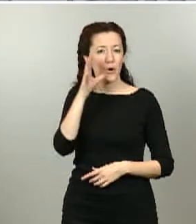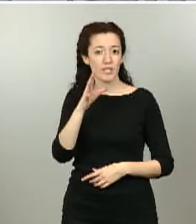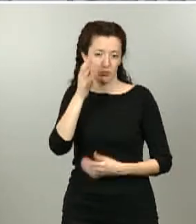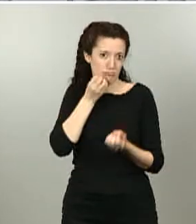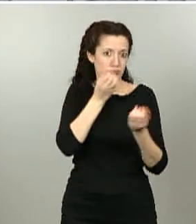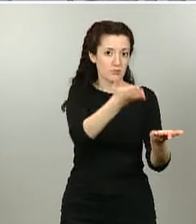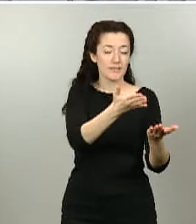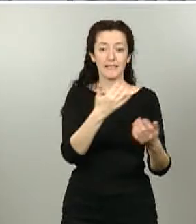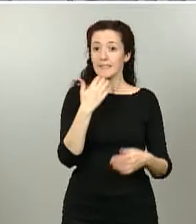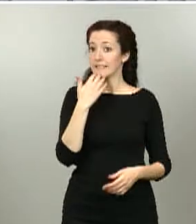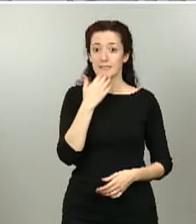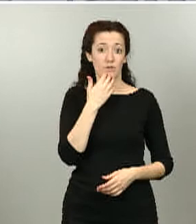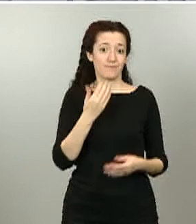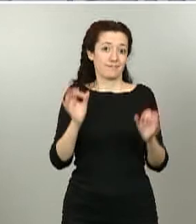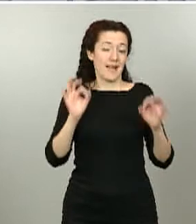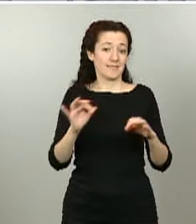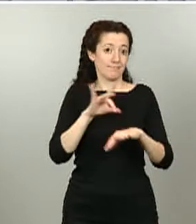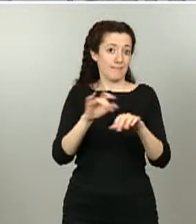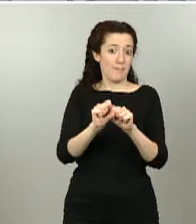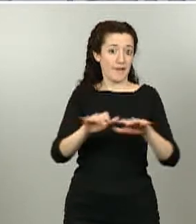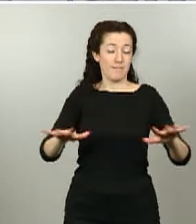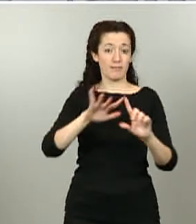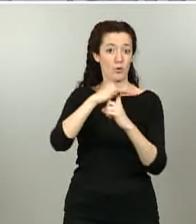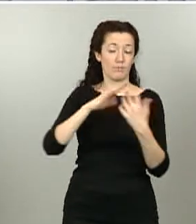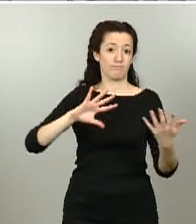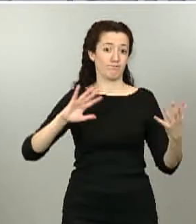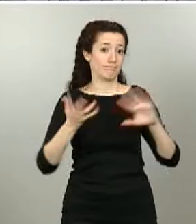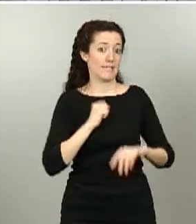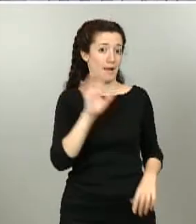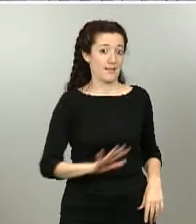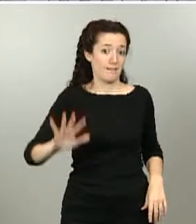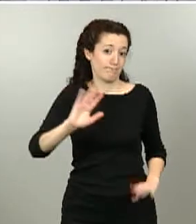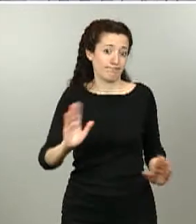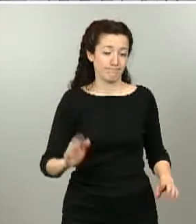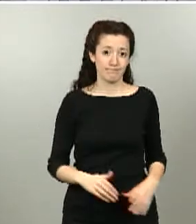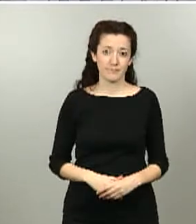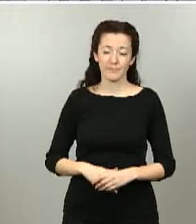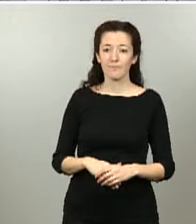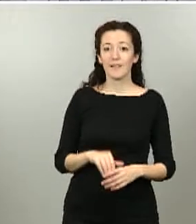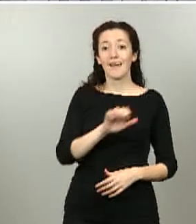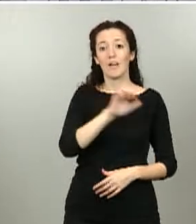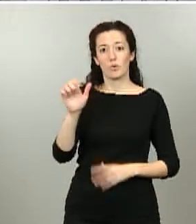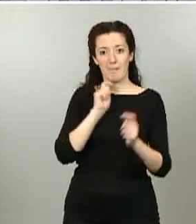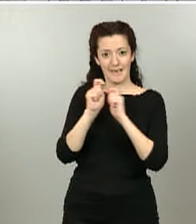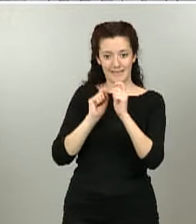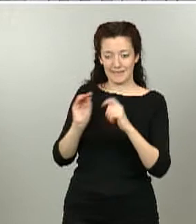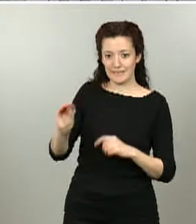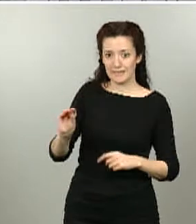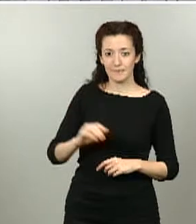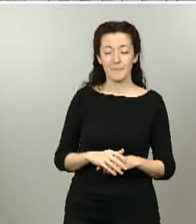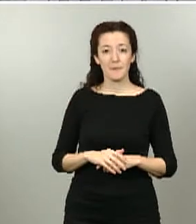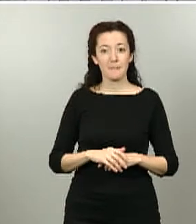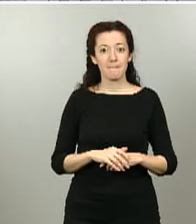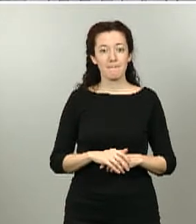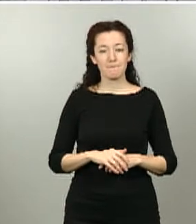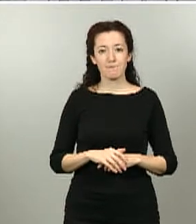evolución de esta epidemia en nuestro territorio y ya está. Europa Press le formula dos preguntas. Una, ¿a qué responde el repunte de